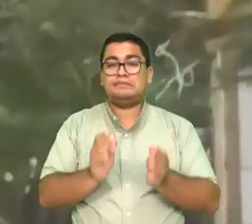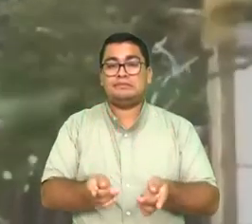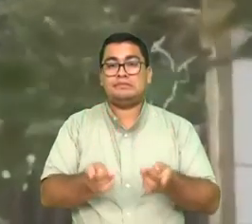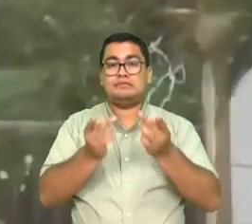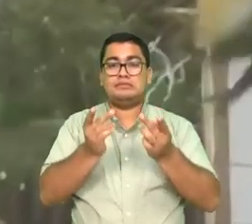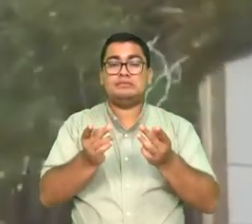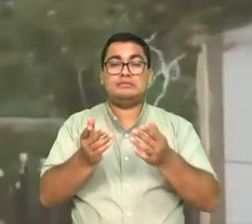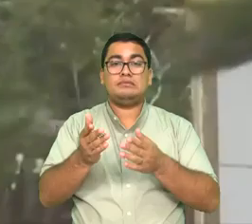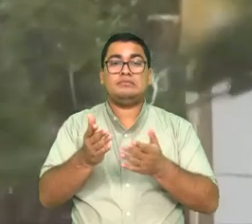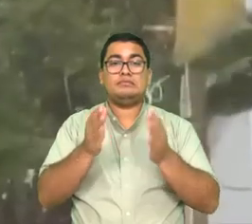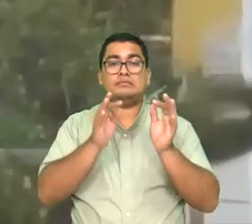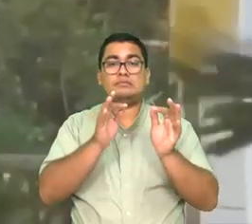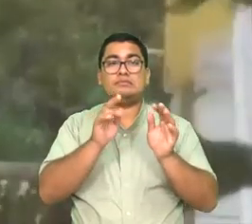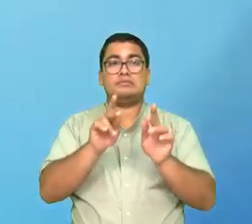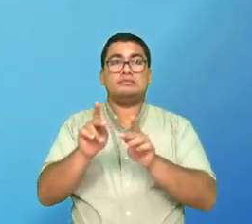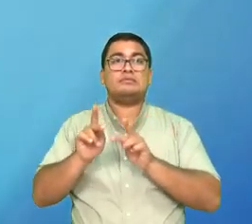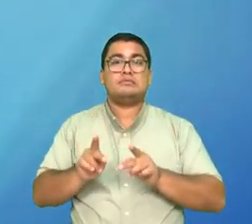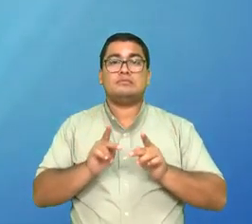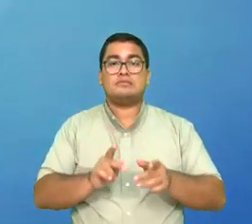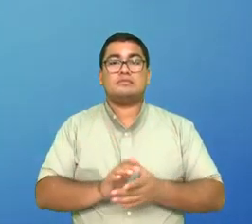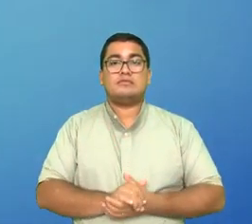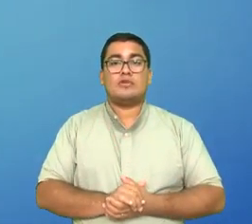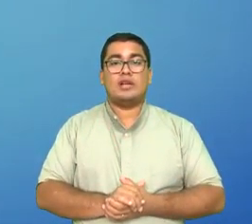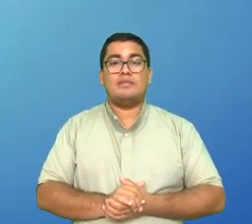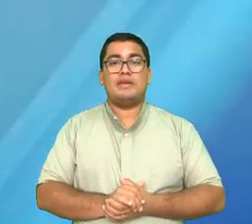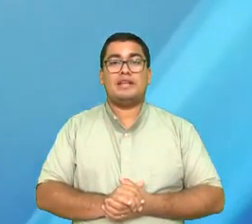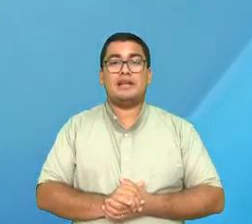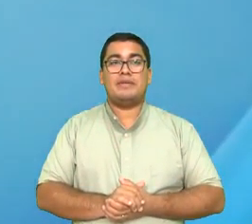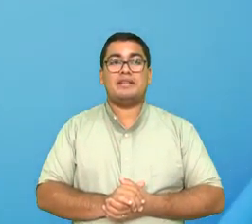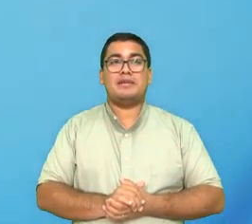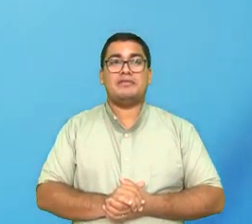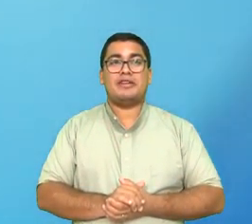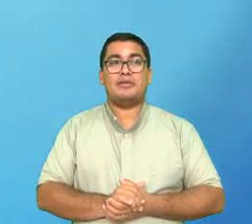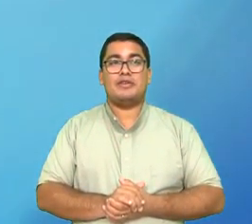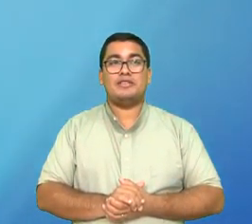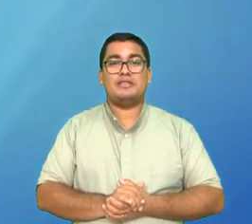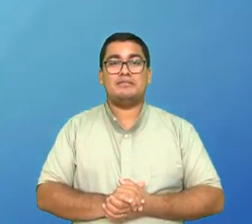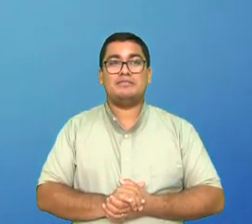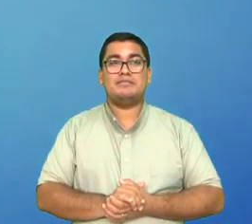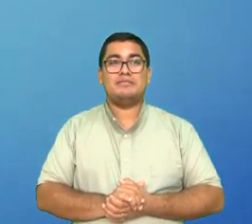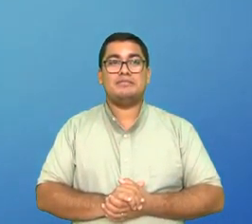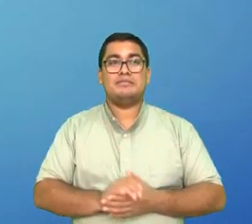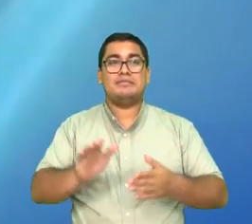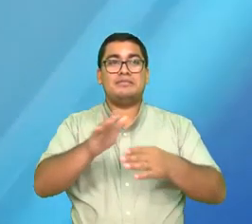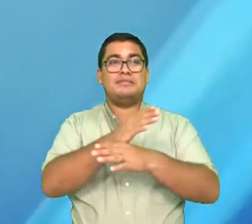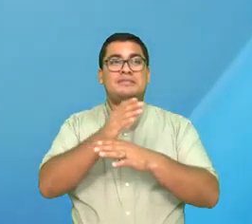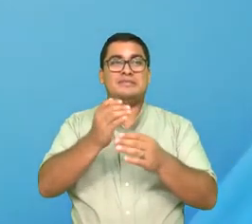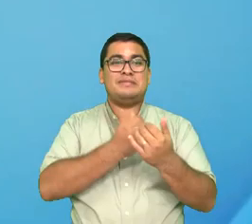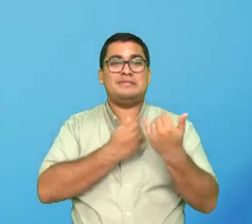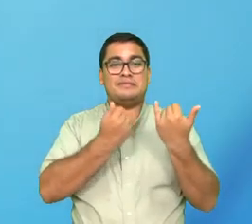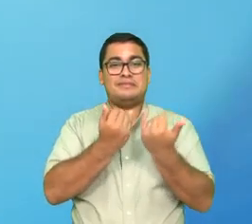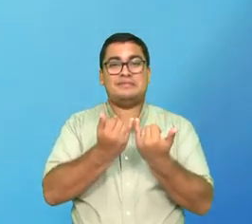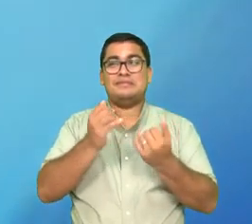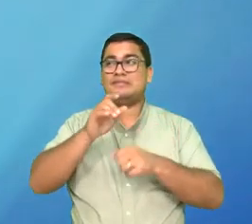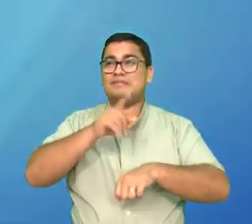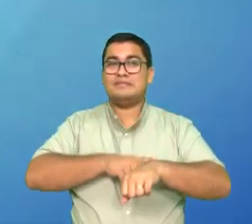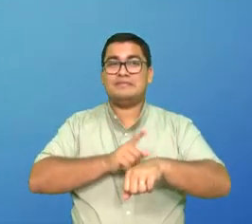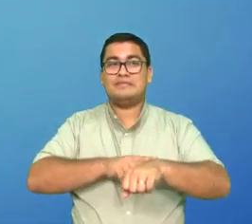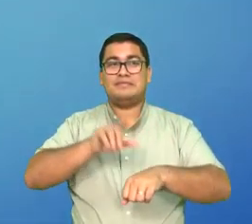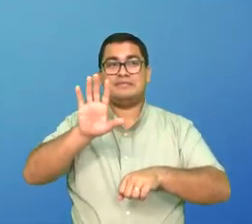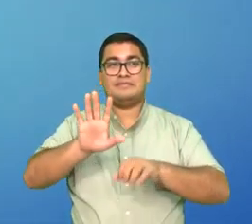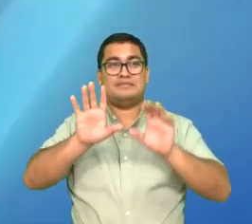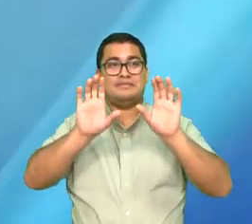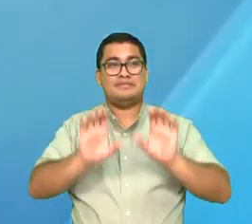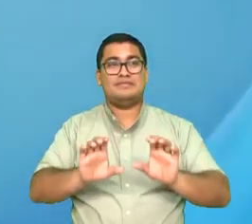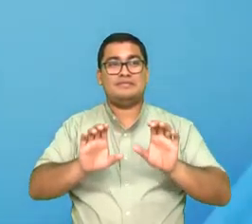las víctimas del fenómeno. Por eso nos reunimos hoy mismo, los jefes institucionales a las 5 de la tarde con